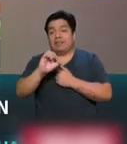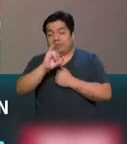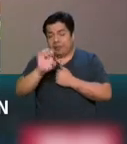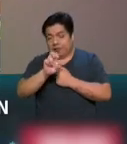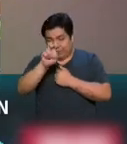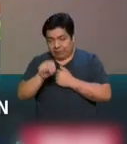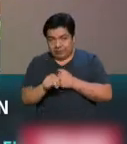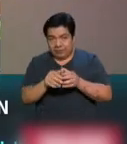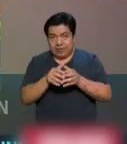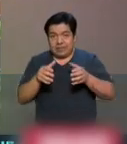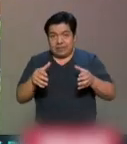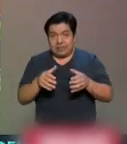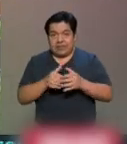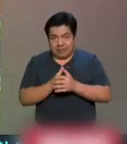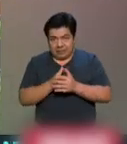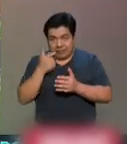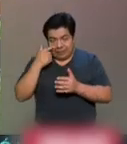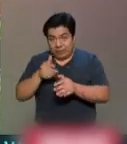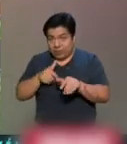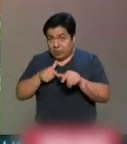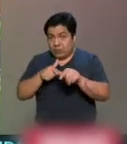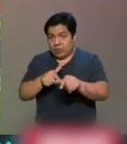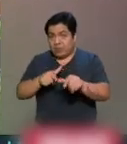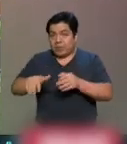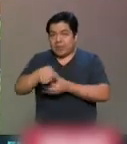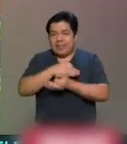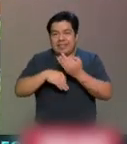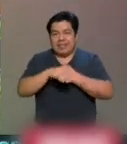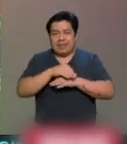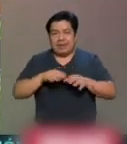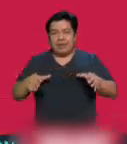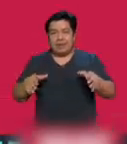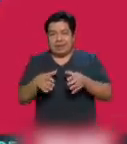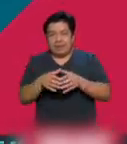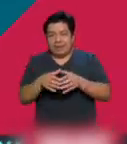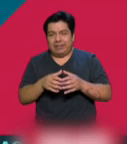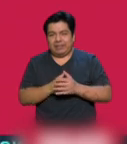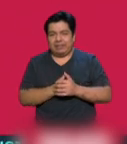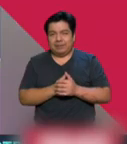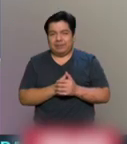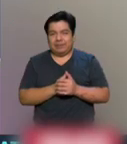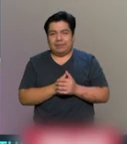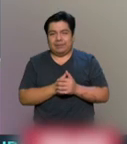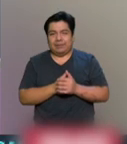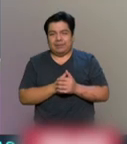Corte de Justicia de la Nación, que emana de la voluntad popular.